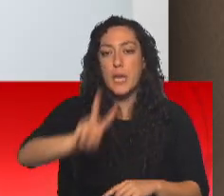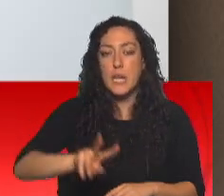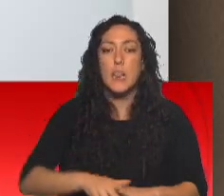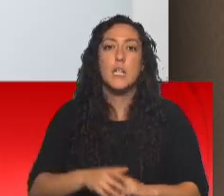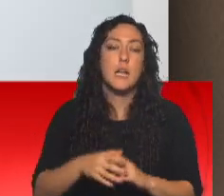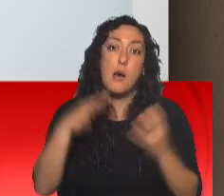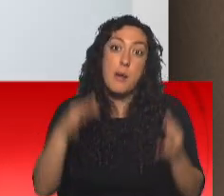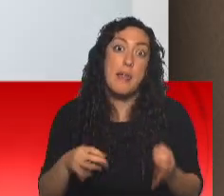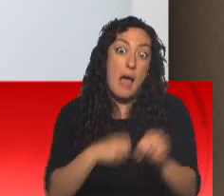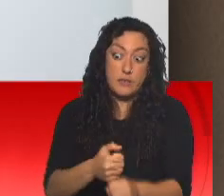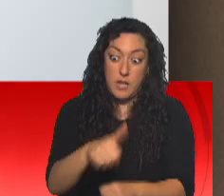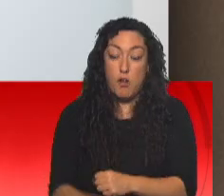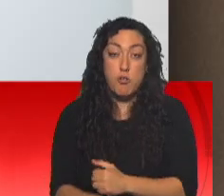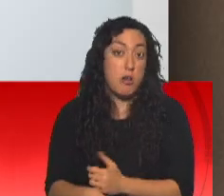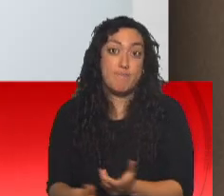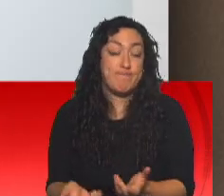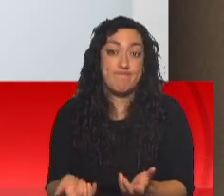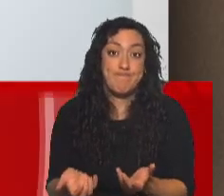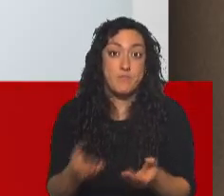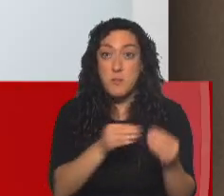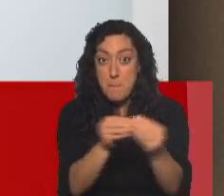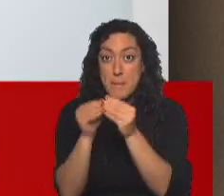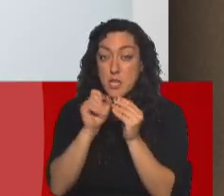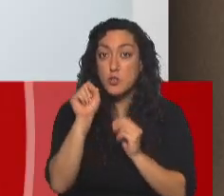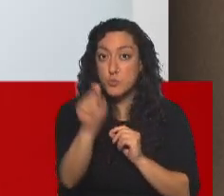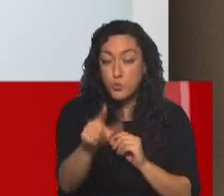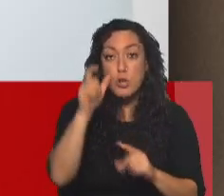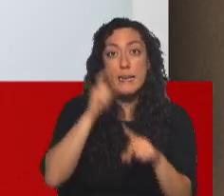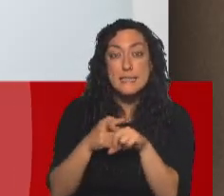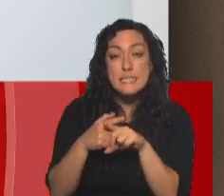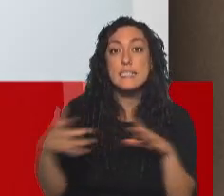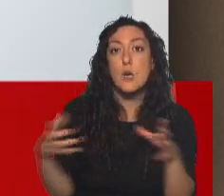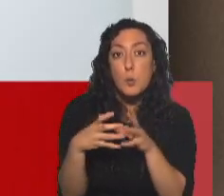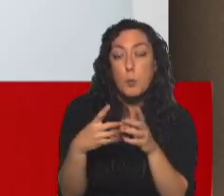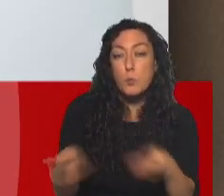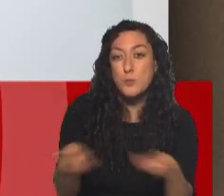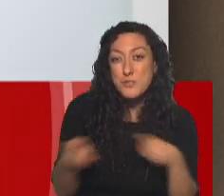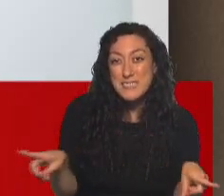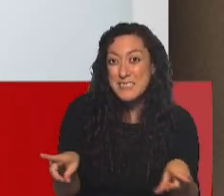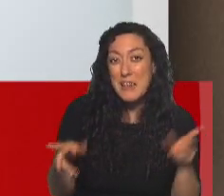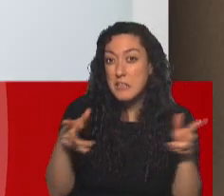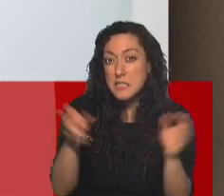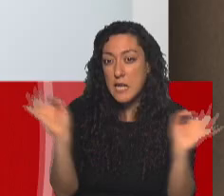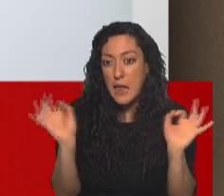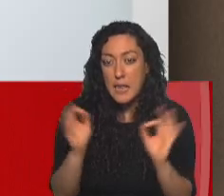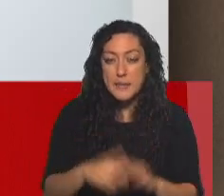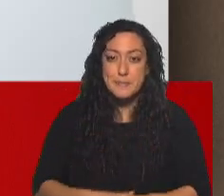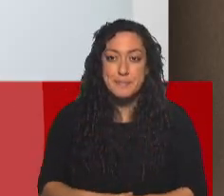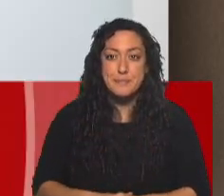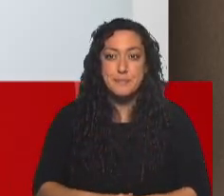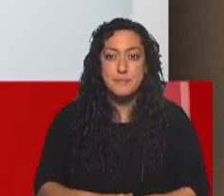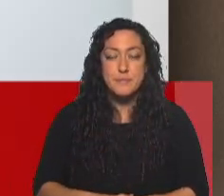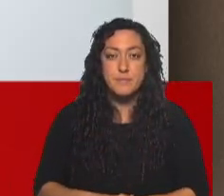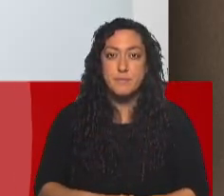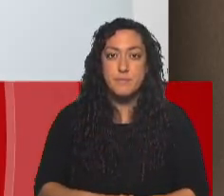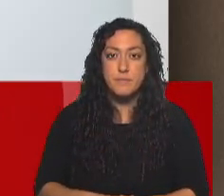tampoco por ahora, al menos, sus compañeros o sus ex compañeros de la banda todavía no se pronunciaron en las redes